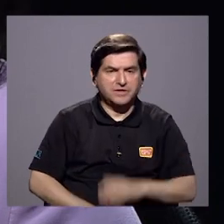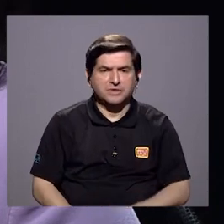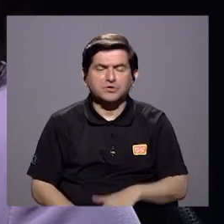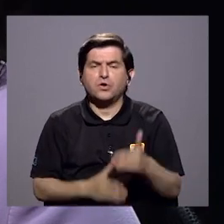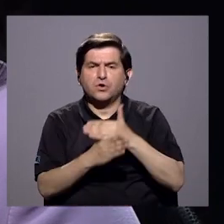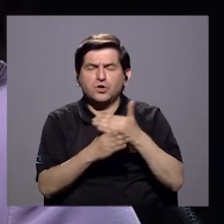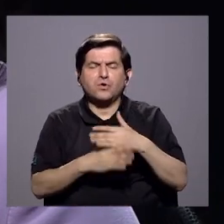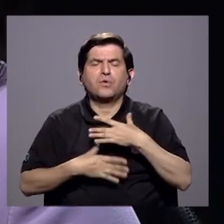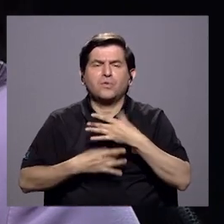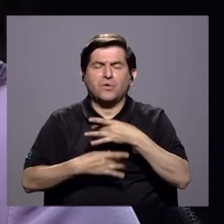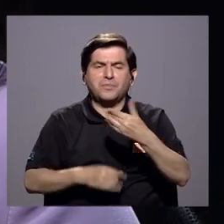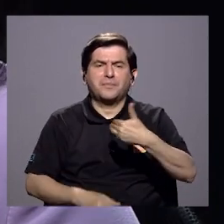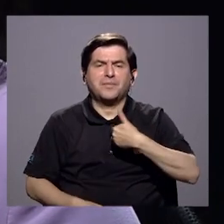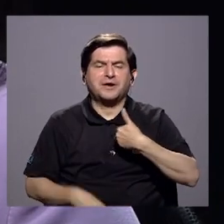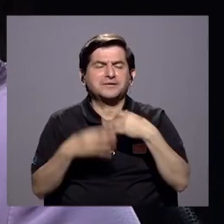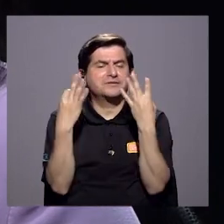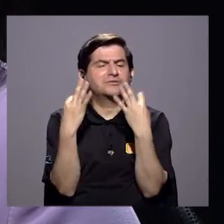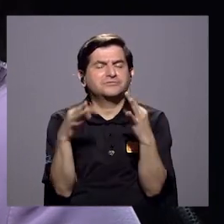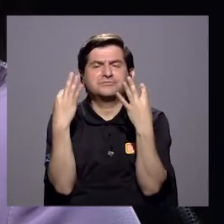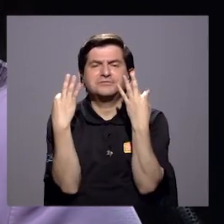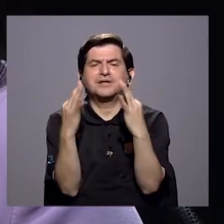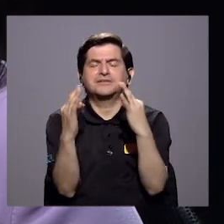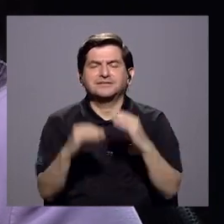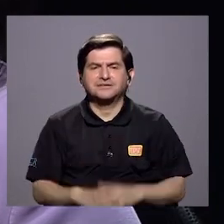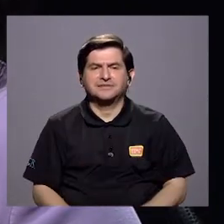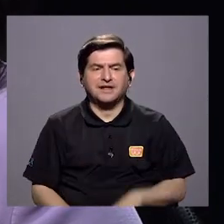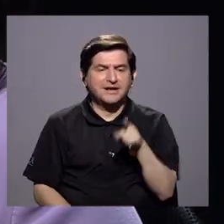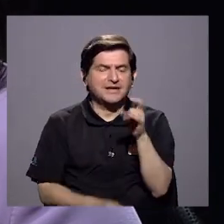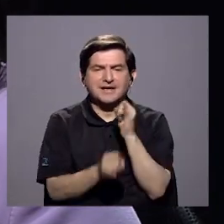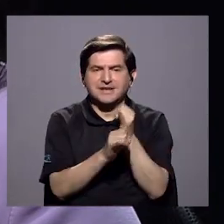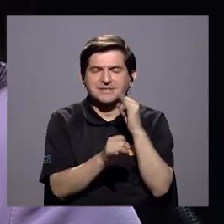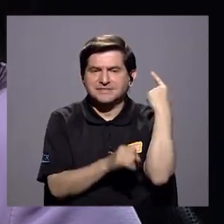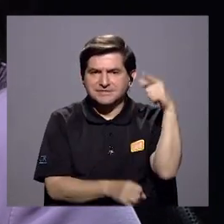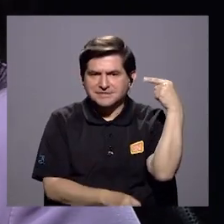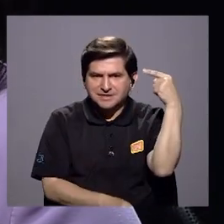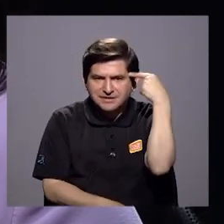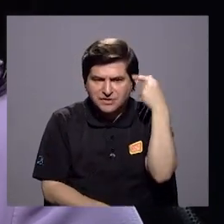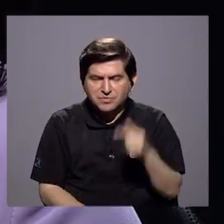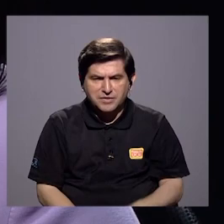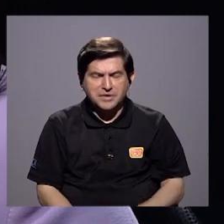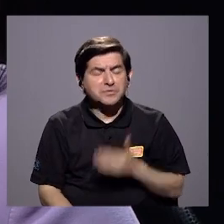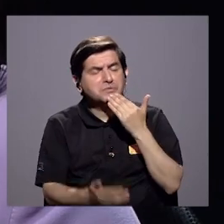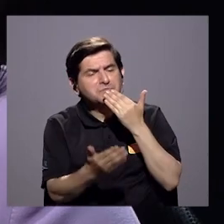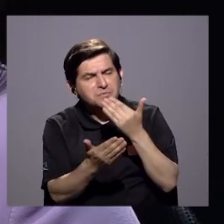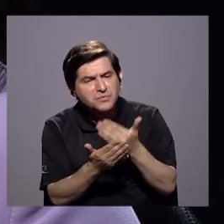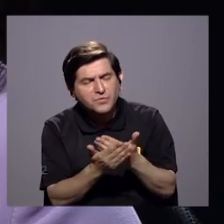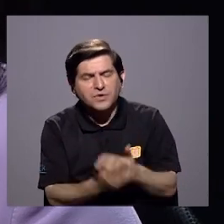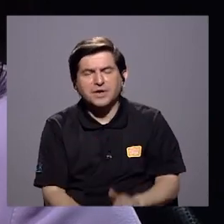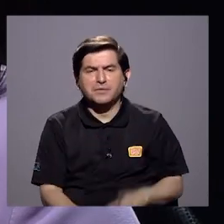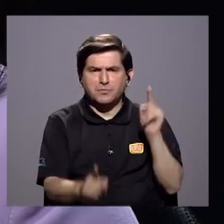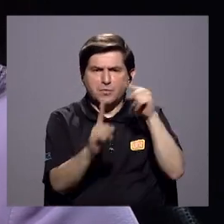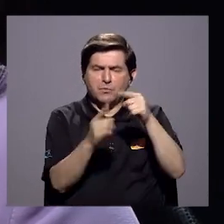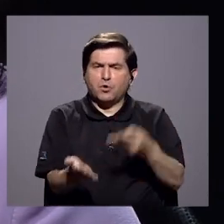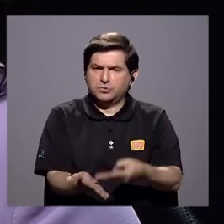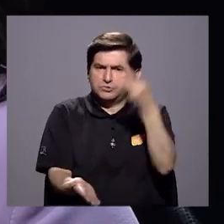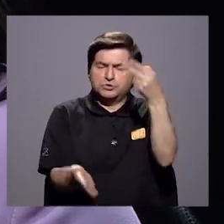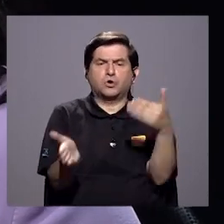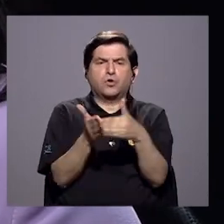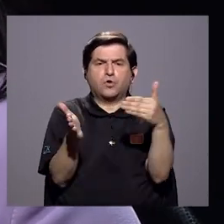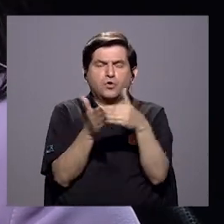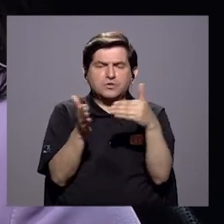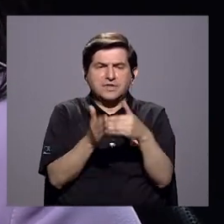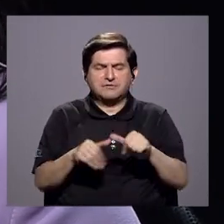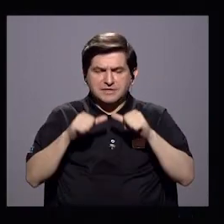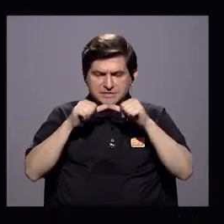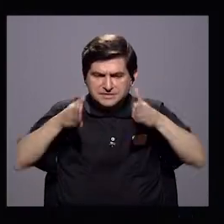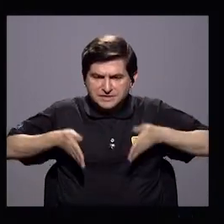y comparto el interés que se tiene por tratar de que esta institución del Estado tan noble, que tiene un fin tan valioso, vuelva a encontrar